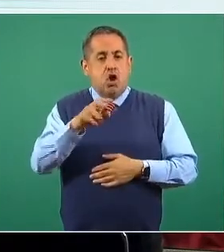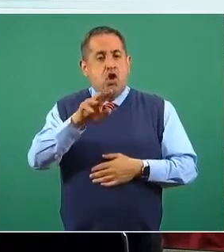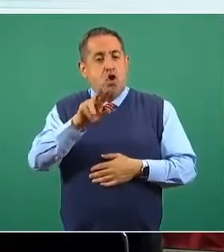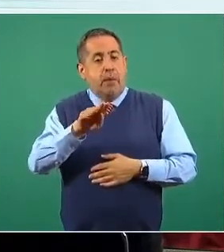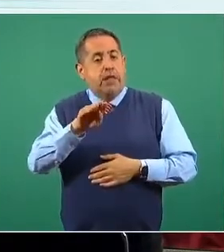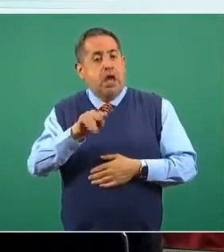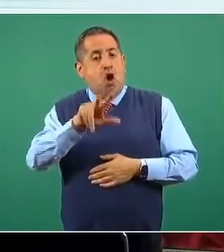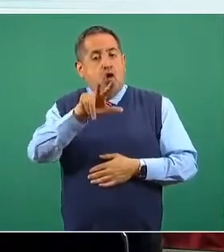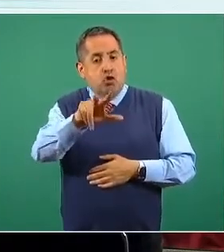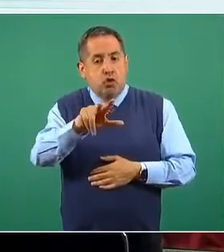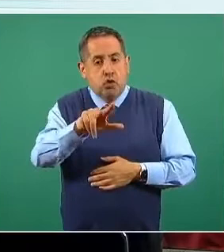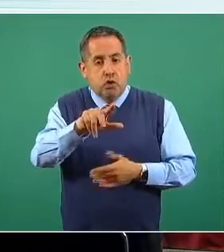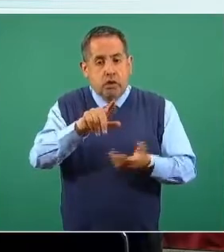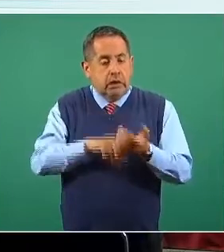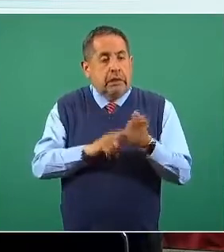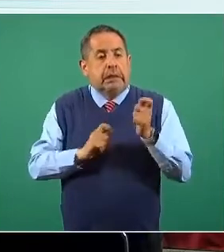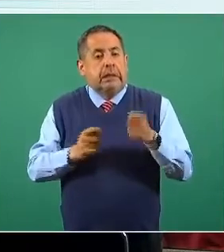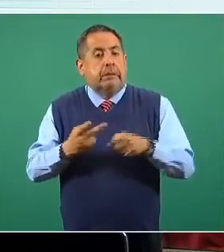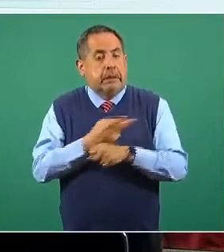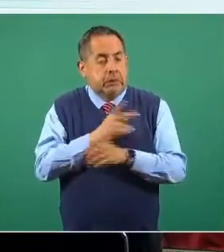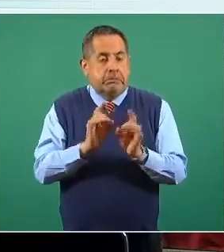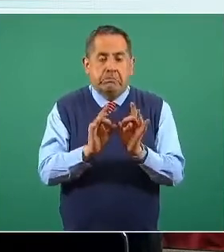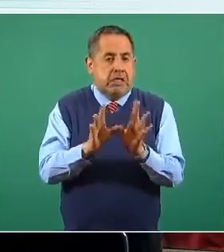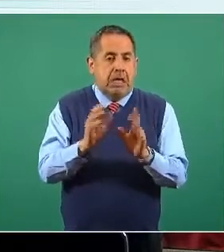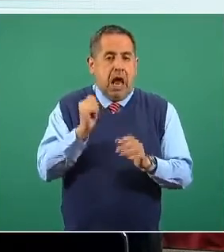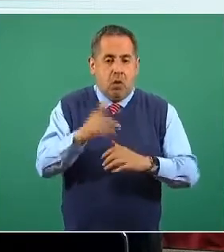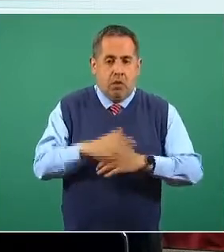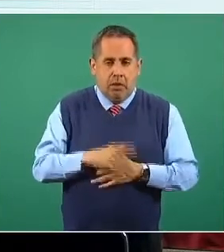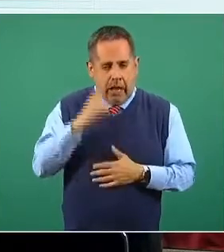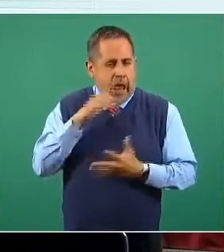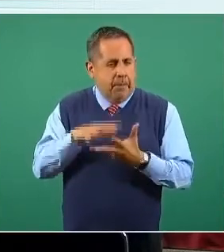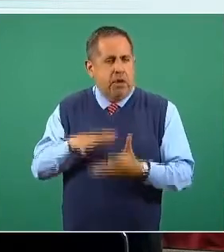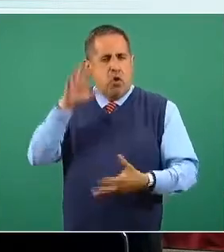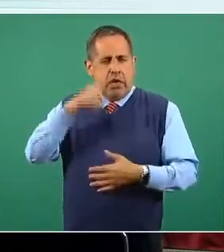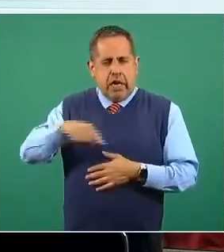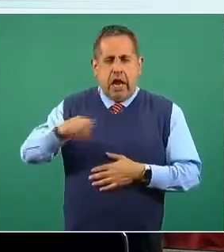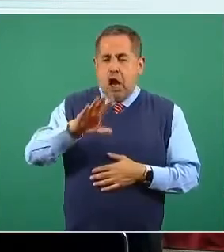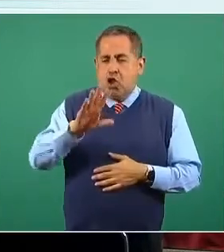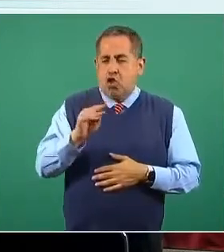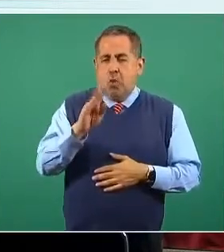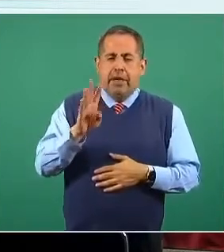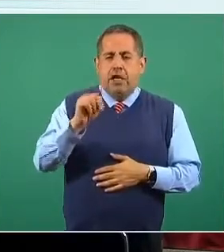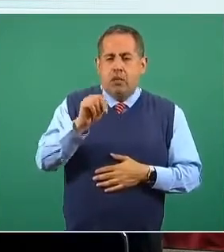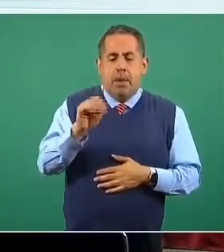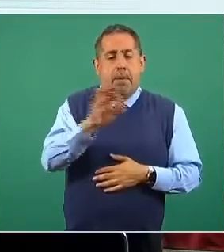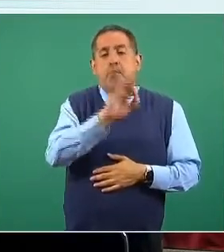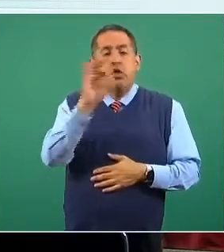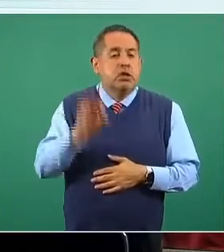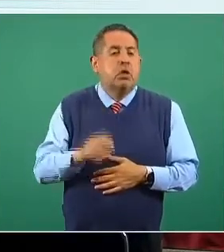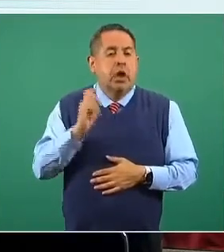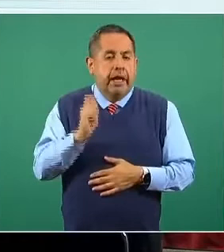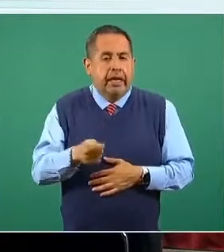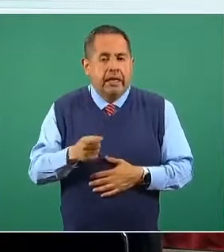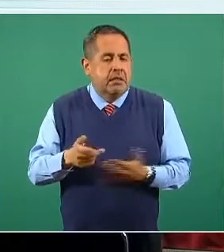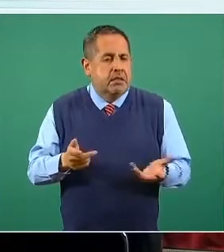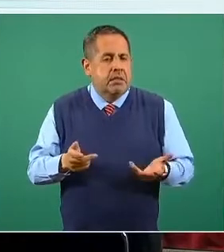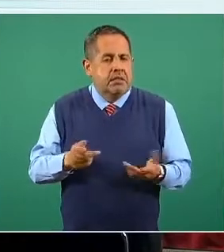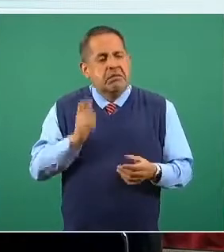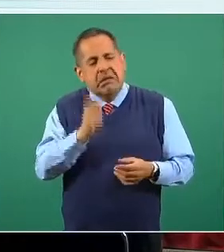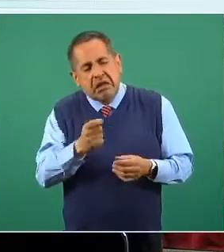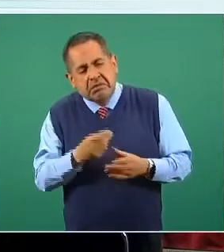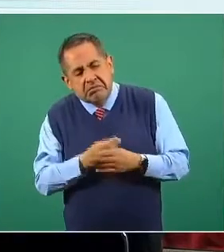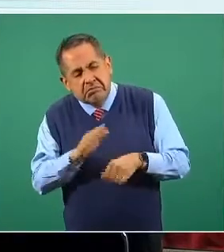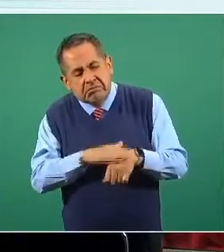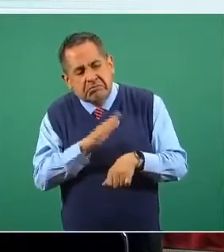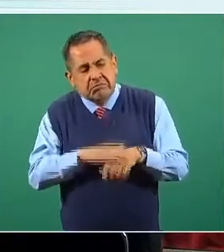3,398 de estos eventos. Como podemos ver, la gran mayoría de ellos, el 99% prácticamente, se